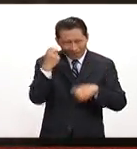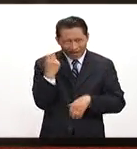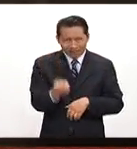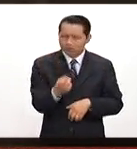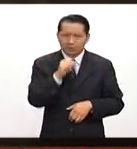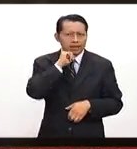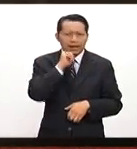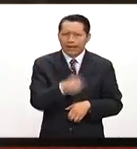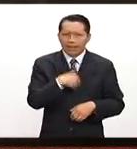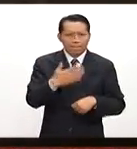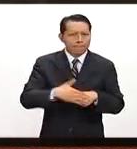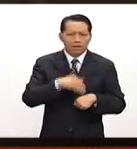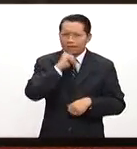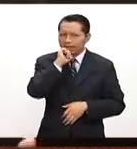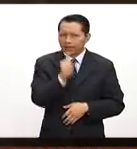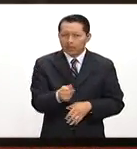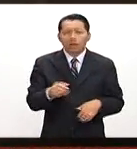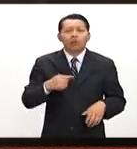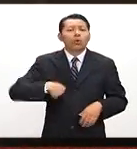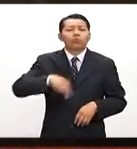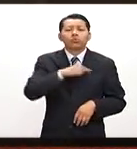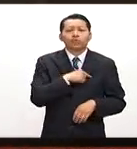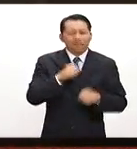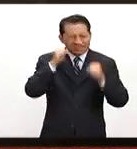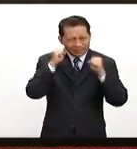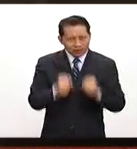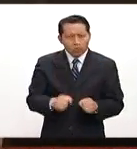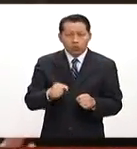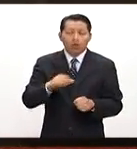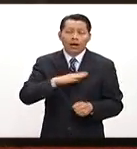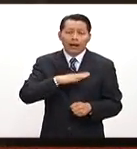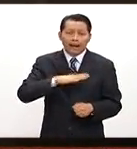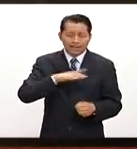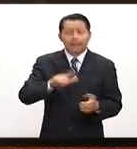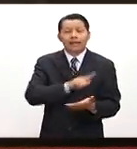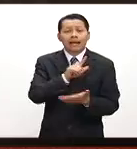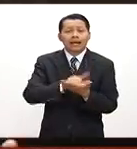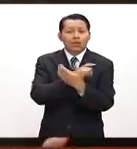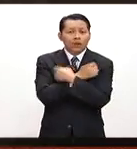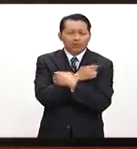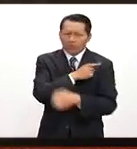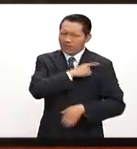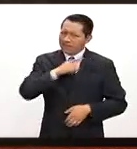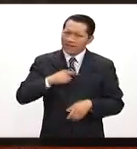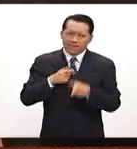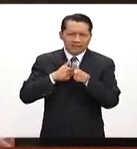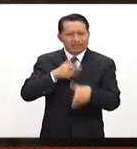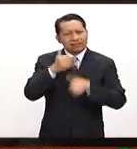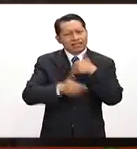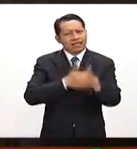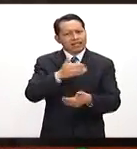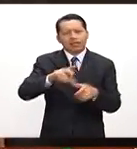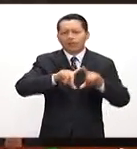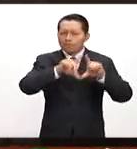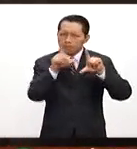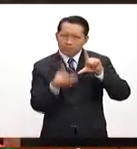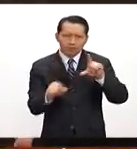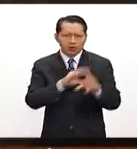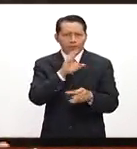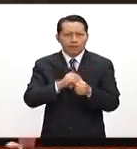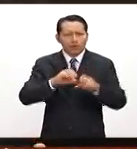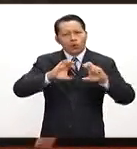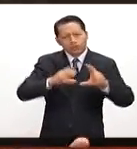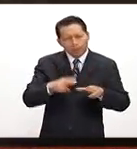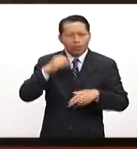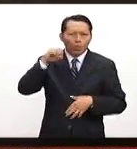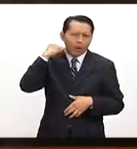hacer. Nosotros estamos convencidos de que la reforma educativa tiene que seguir avanzando en todo el país, incluyendo Chiapas,